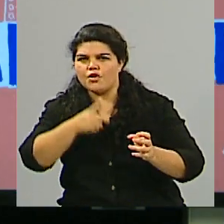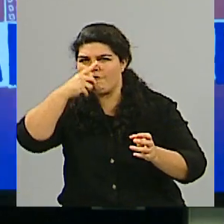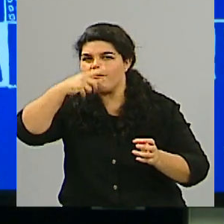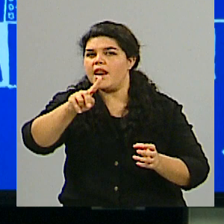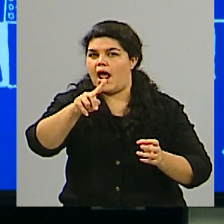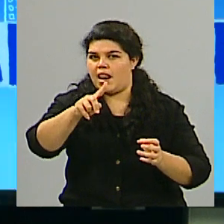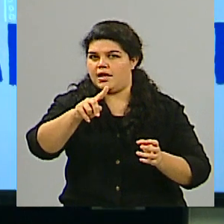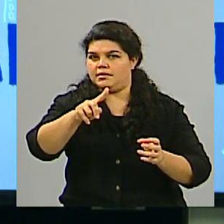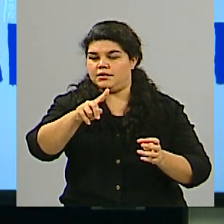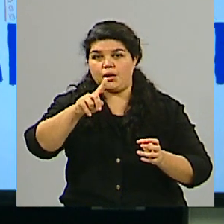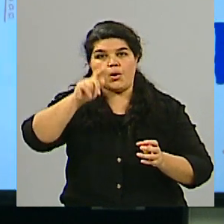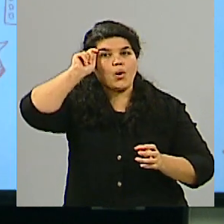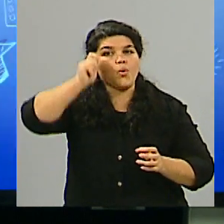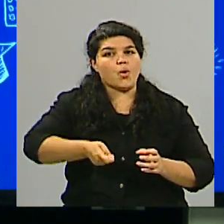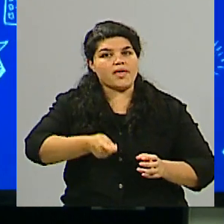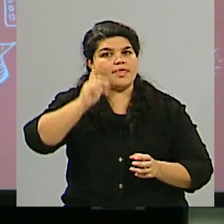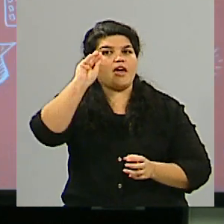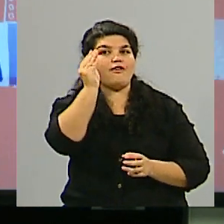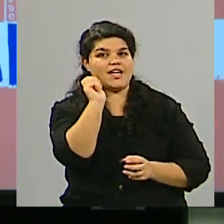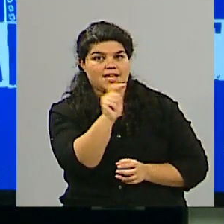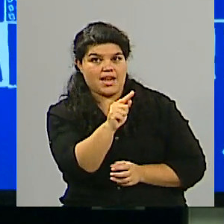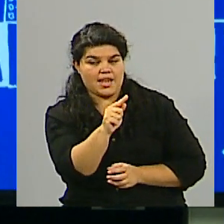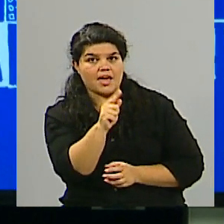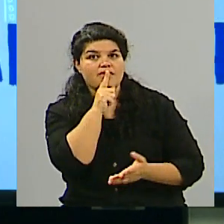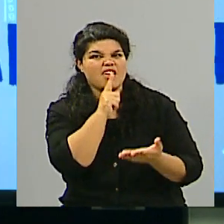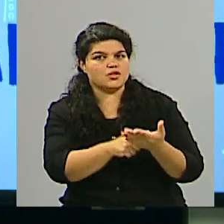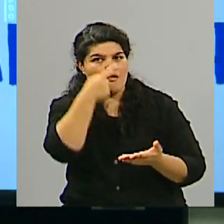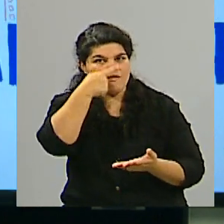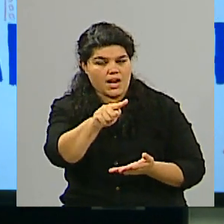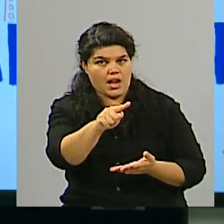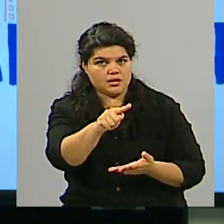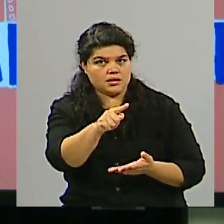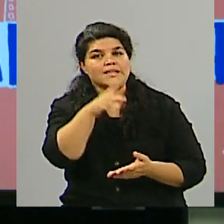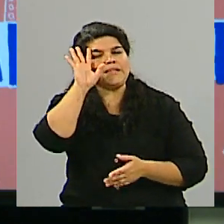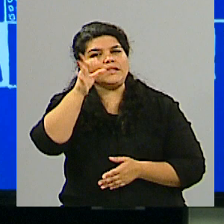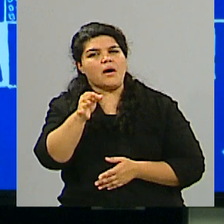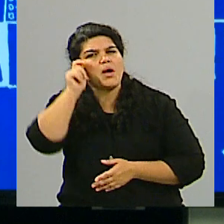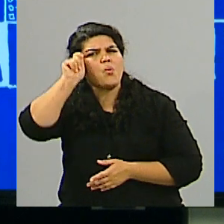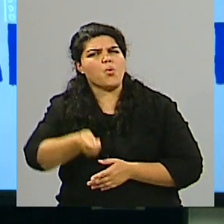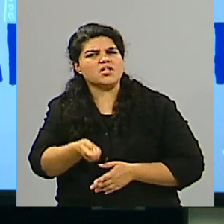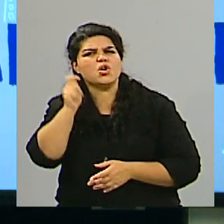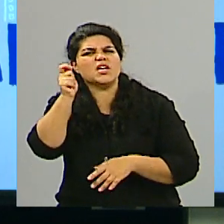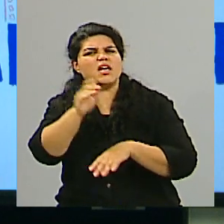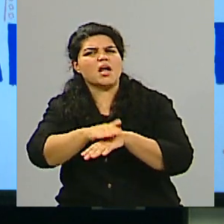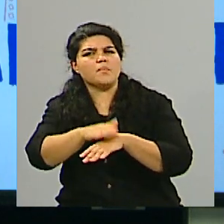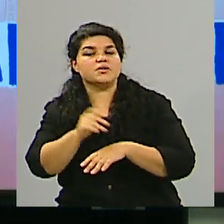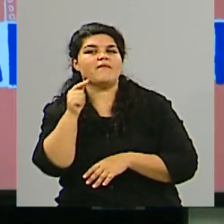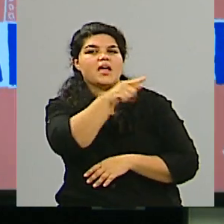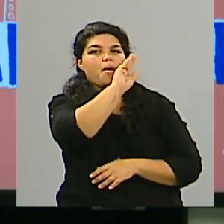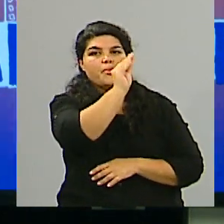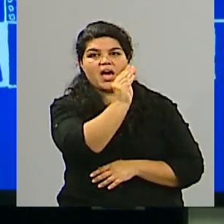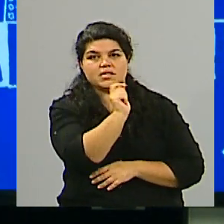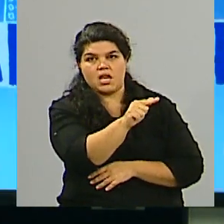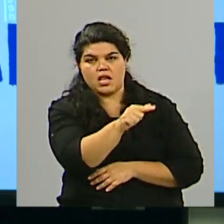dictado recientemente este juez brasilero. El juicio, como se sabe, el juicio se ha llevado a cabo en Brasil. La persona acusada de la comisión de